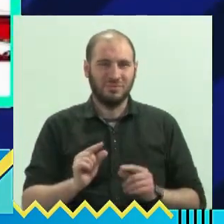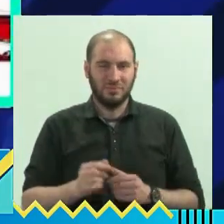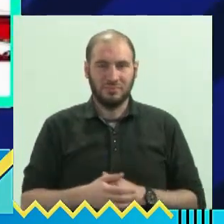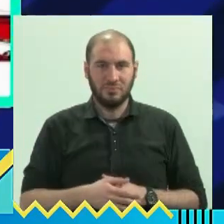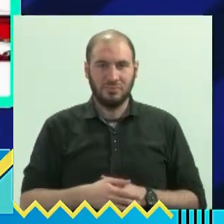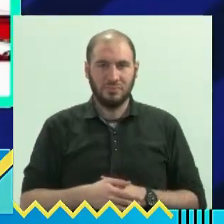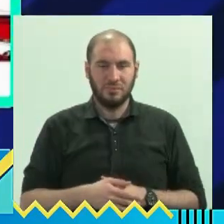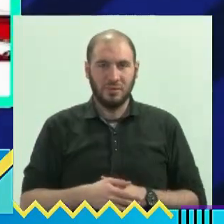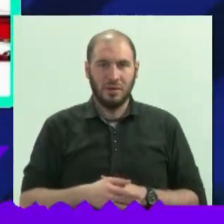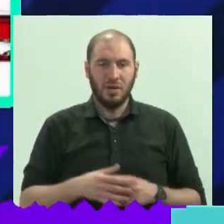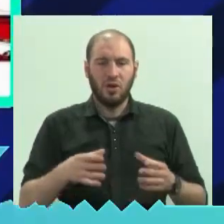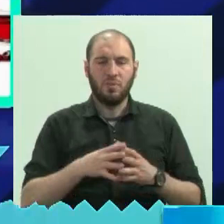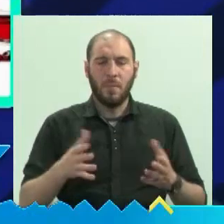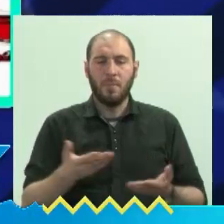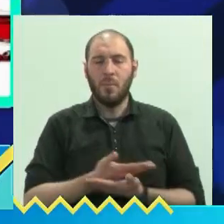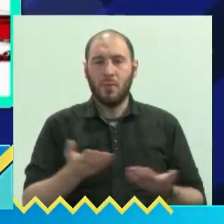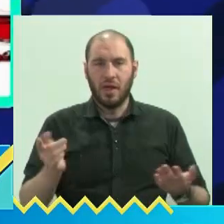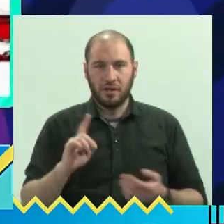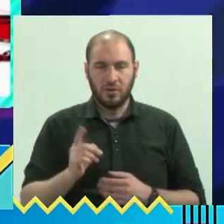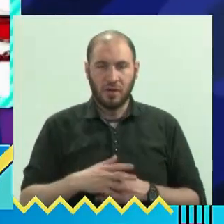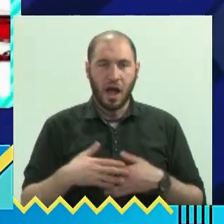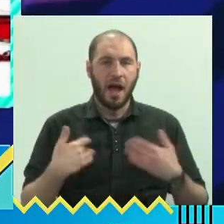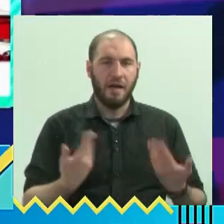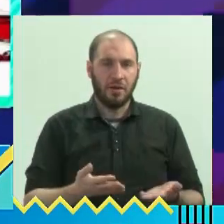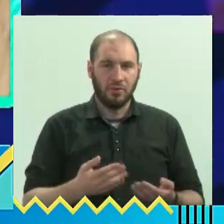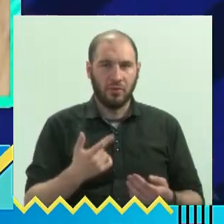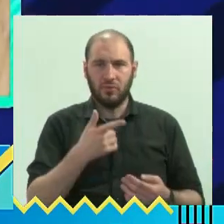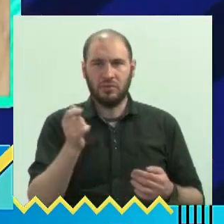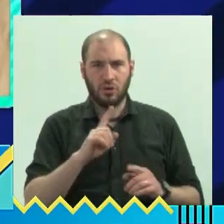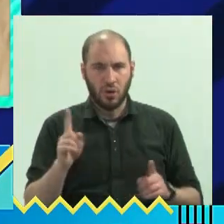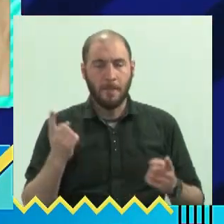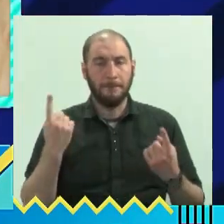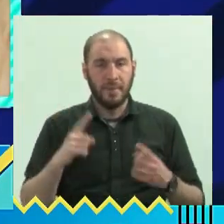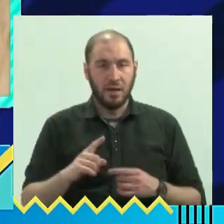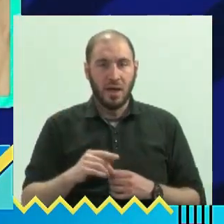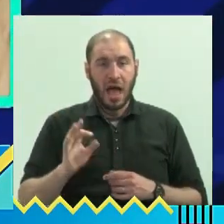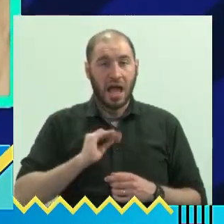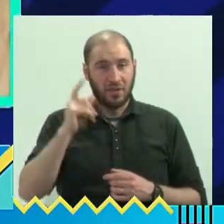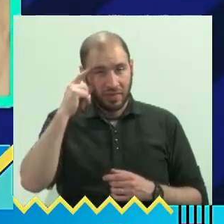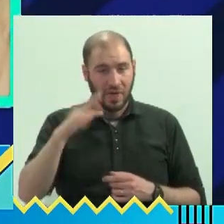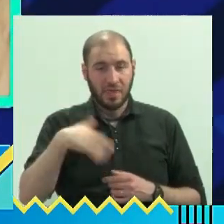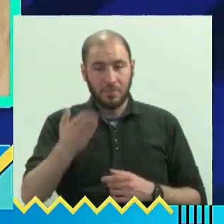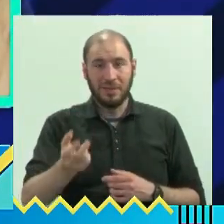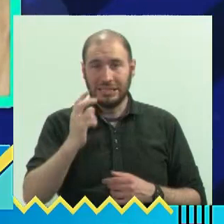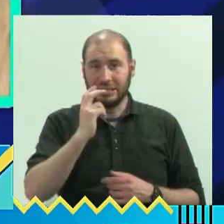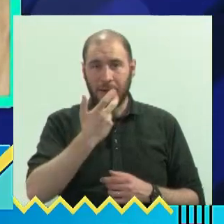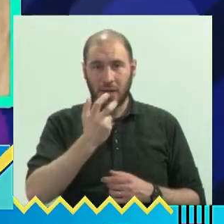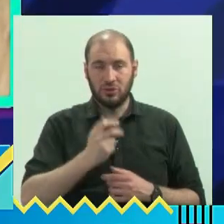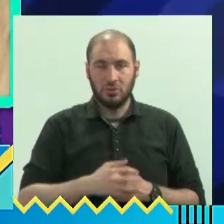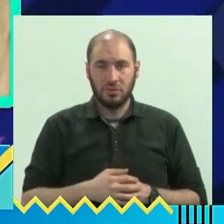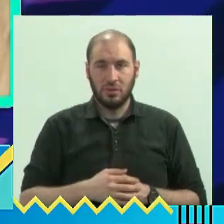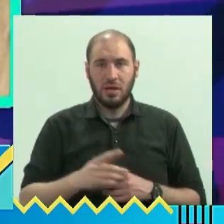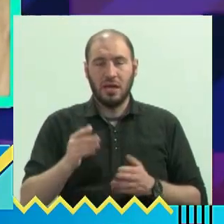digamos, de los sectores populares en favor de que no sea fusilado. Pero 10 años después, Sarmiento, en